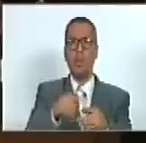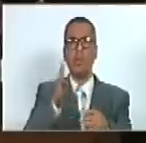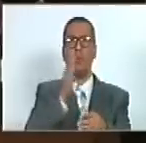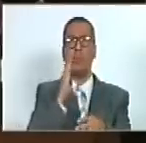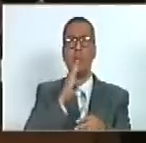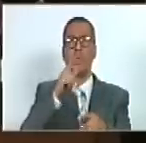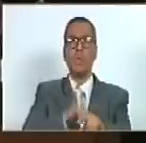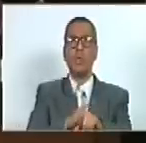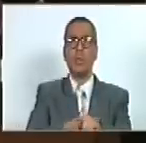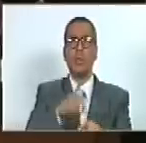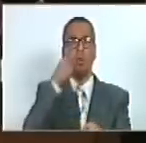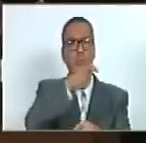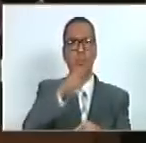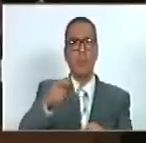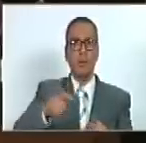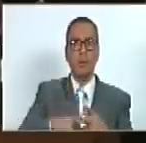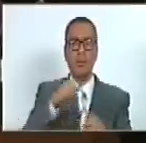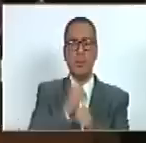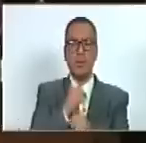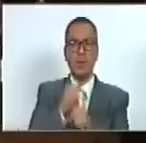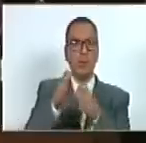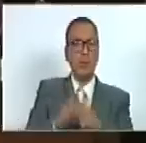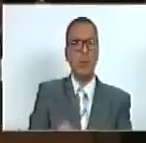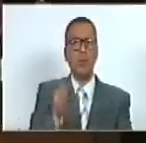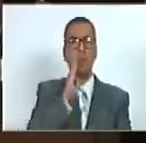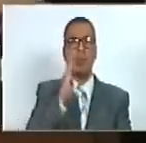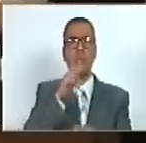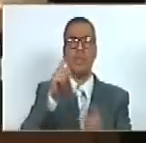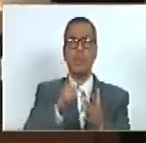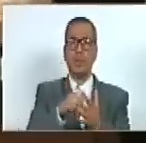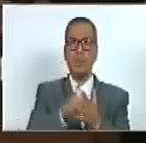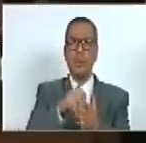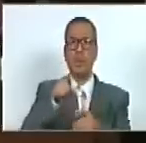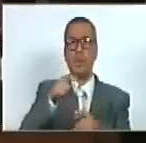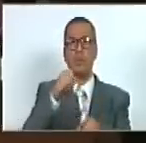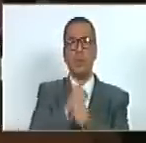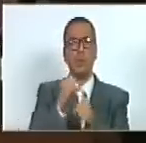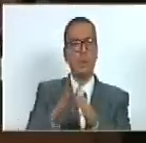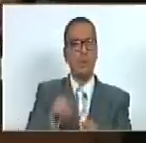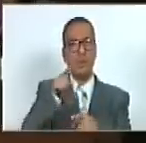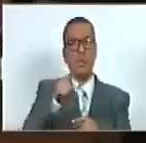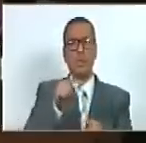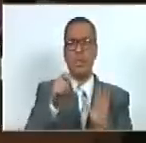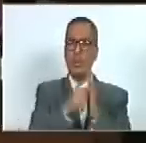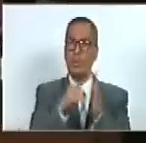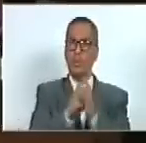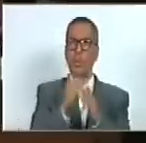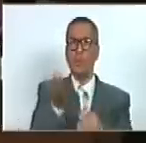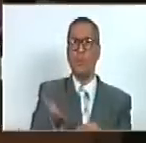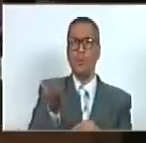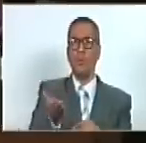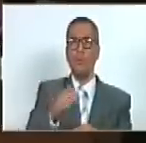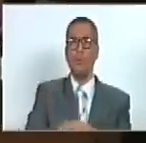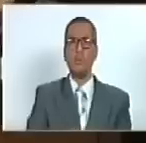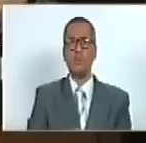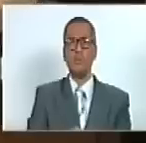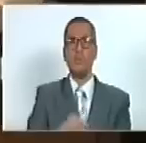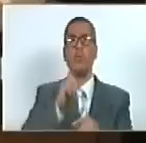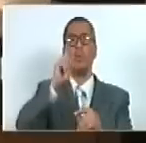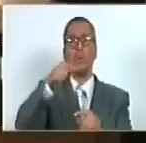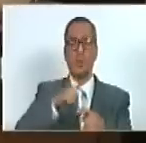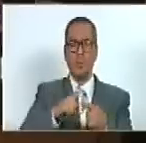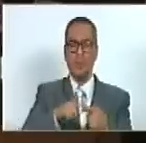Banco Popular de la clase obrera, el Banco Digital de la clase obrera, y eso tiene una connotación importante. Otro